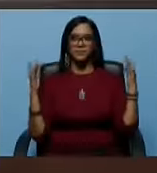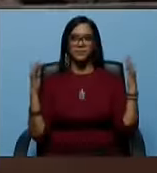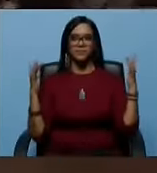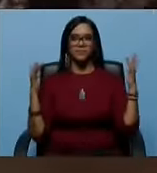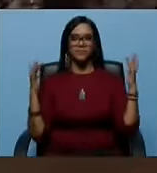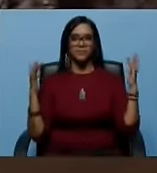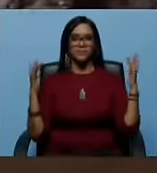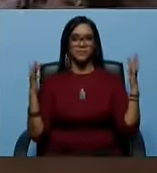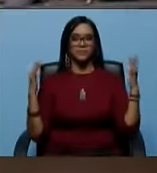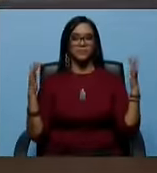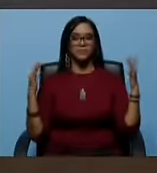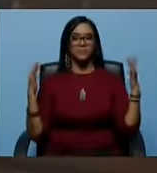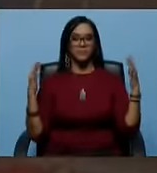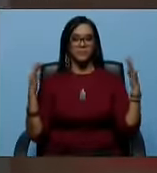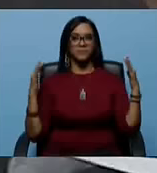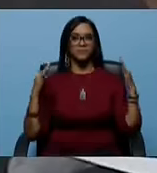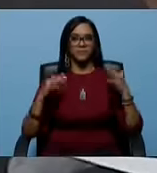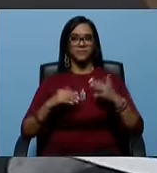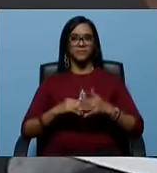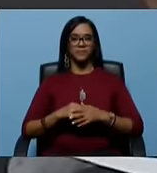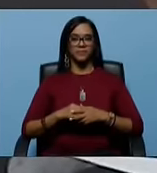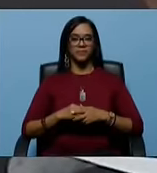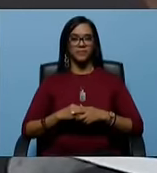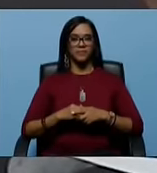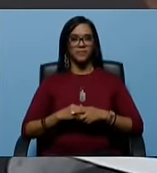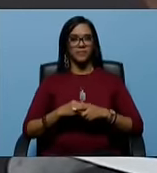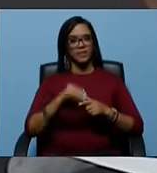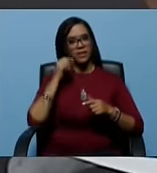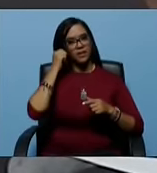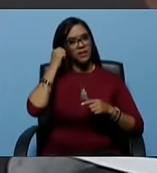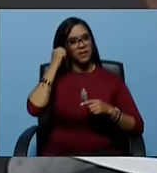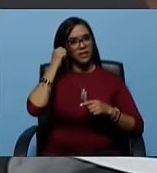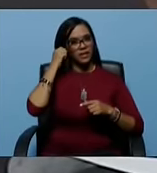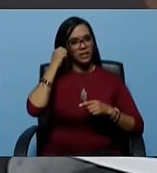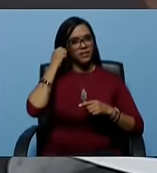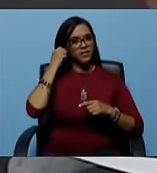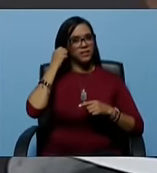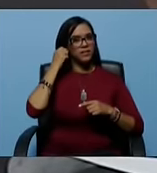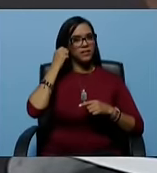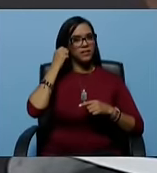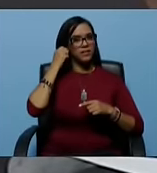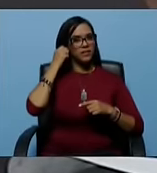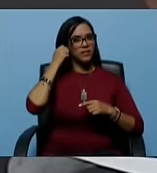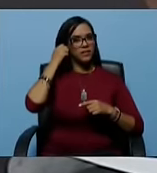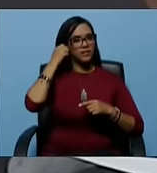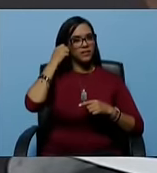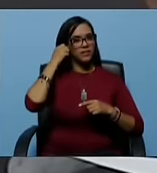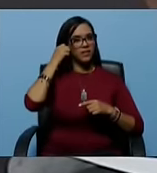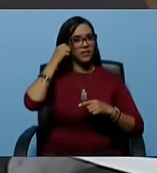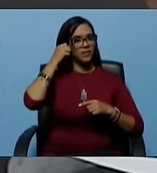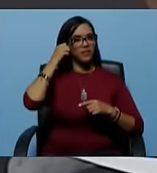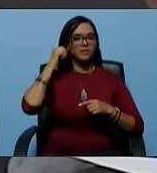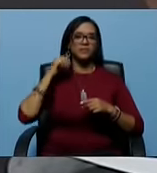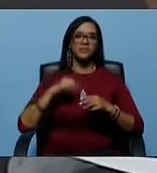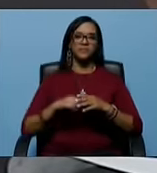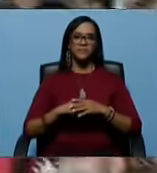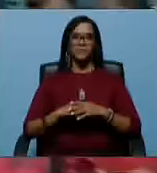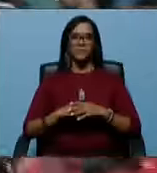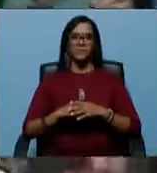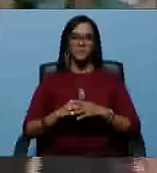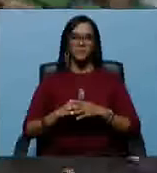Combatido 23 de enero. Estructura municipal del PSU de Guaycaipuro, Estado Miranda.